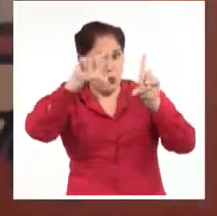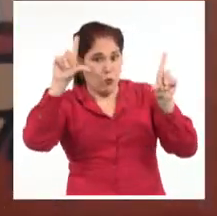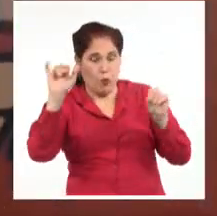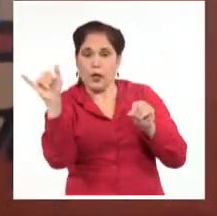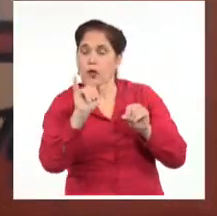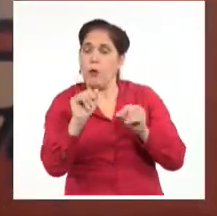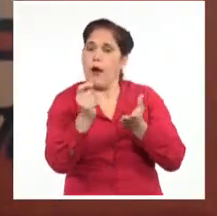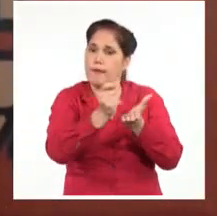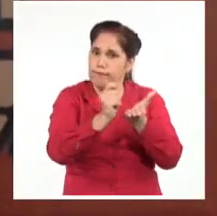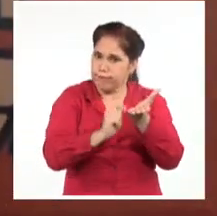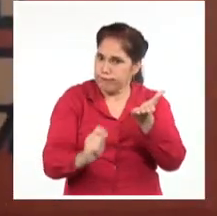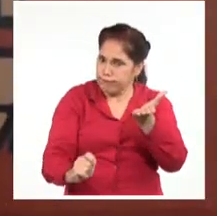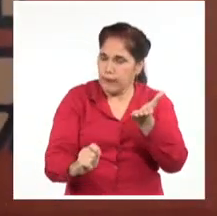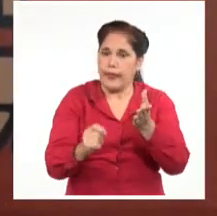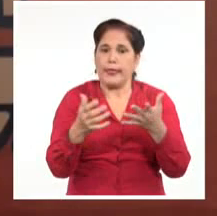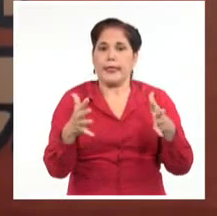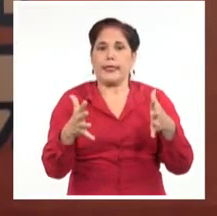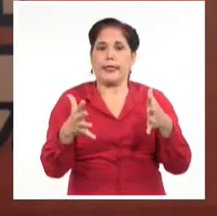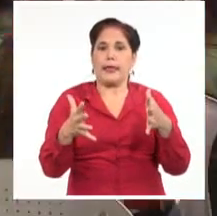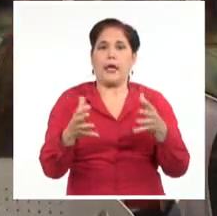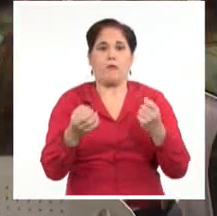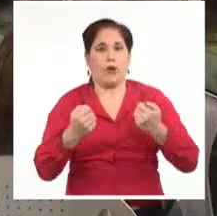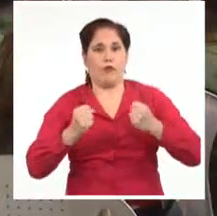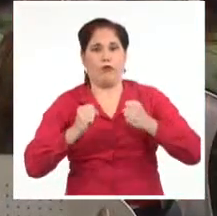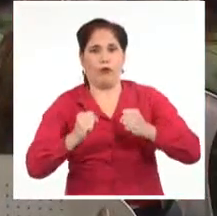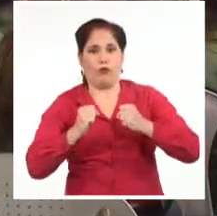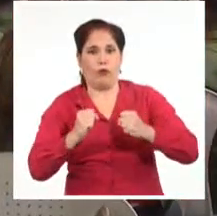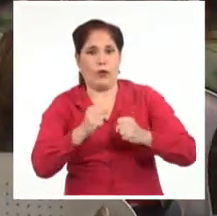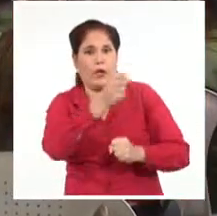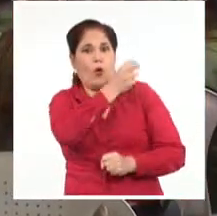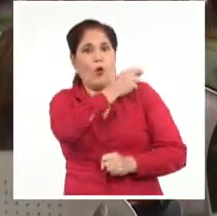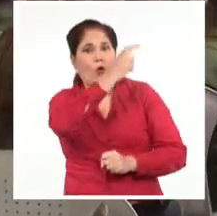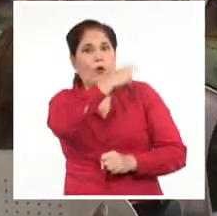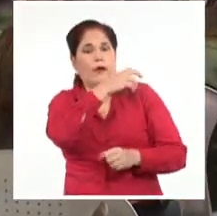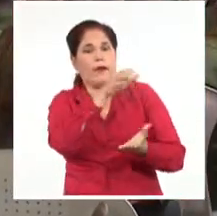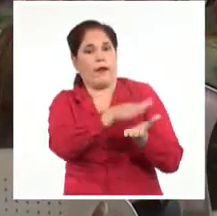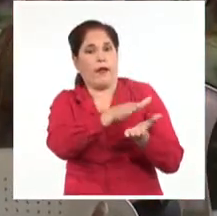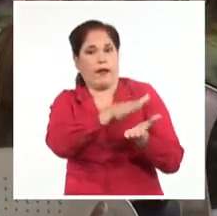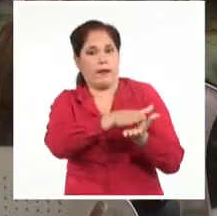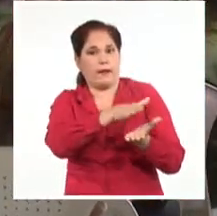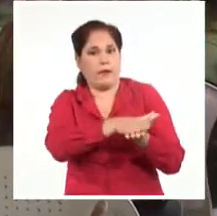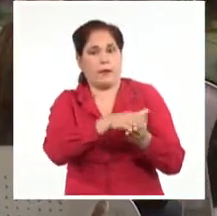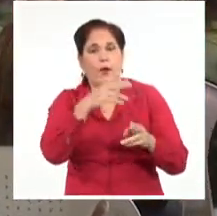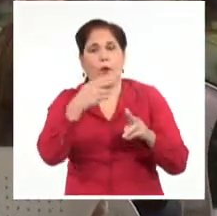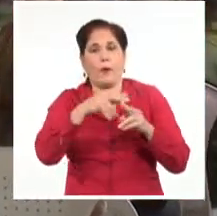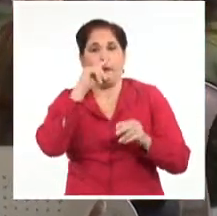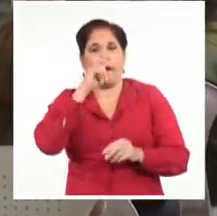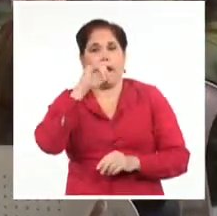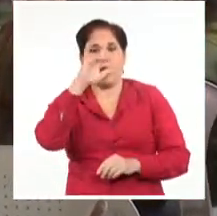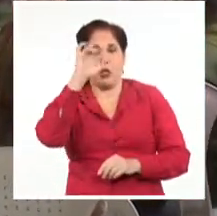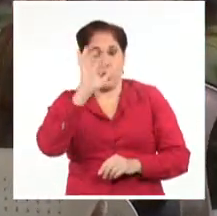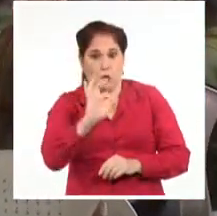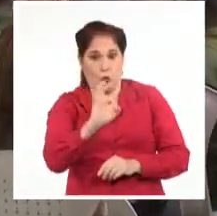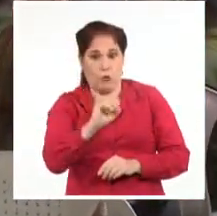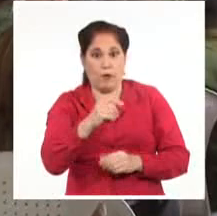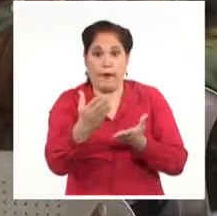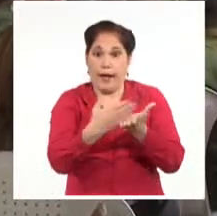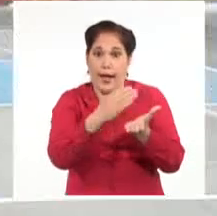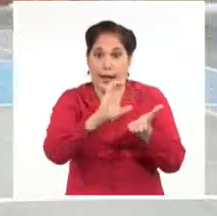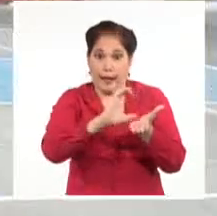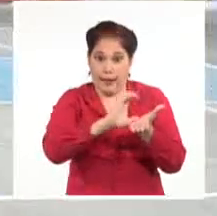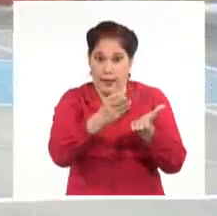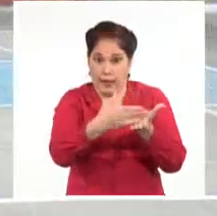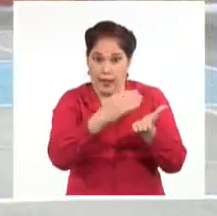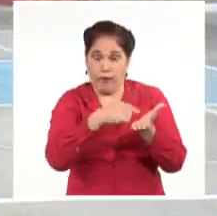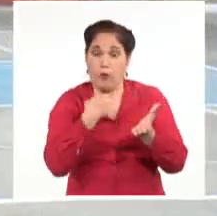texto Tiembla el Ogadén, de su autoría y del también coronel de la Reserva, Venancio Ávila Guerrero. Este libro lo